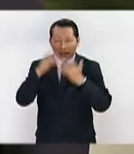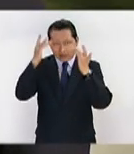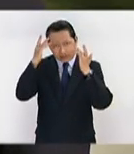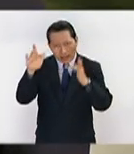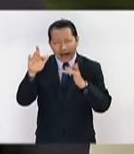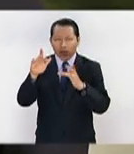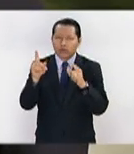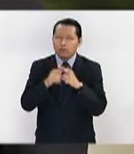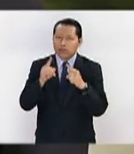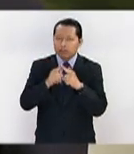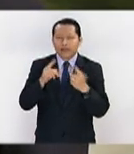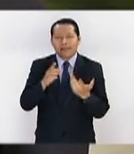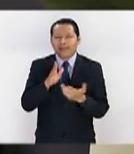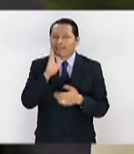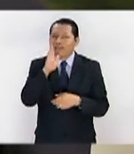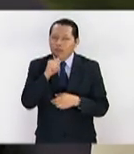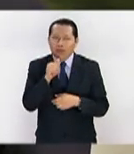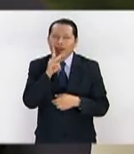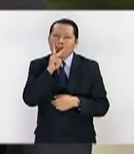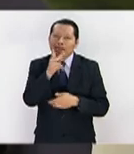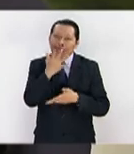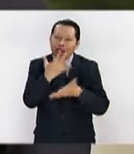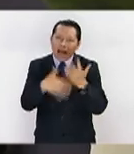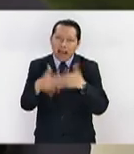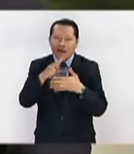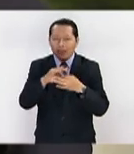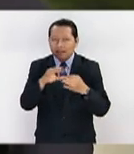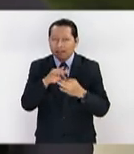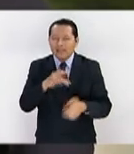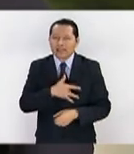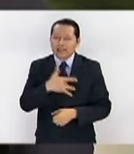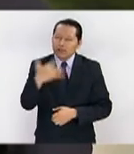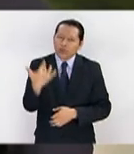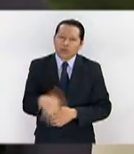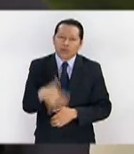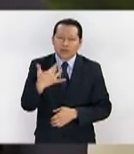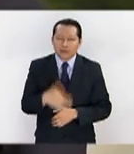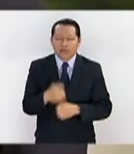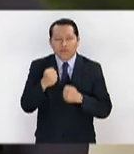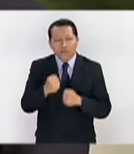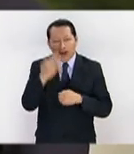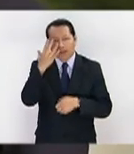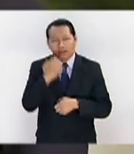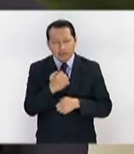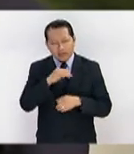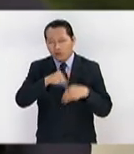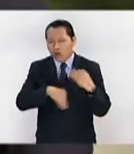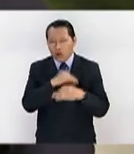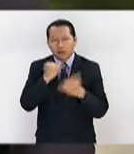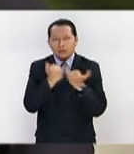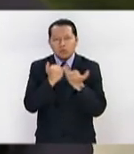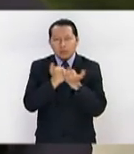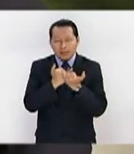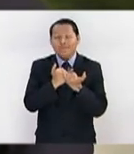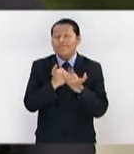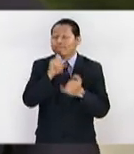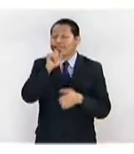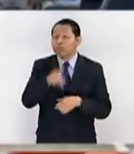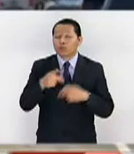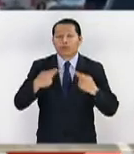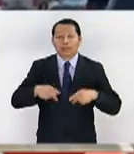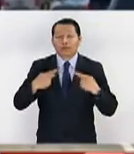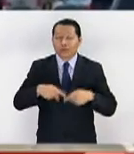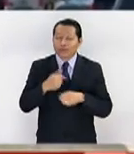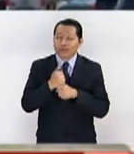culto. No se pueden poner palabras al dolor y la tristeza que todos sentimos, y no podemos imaginar el sufrimiento de las